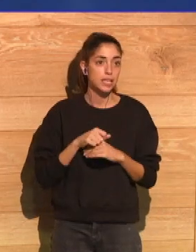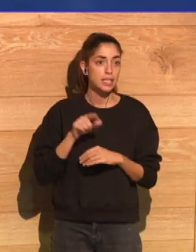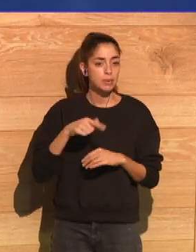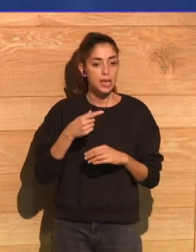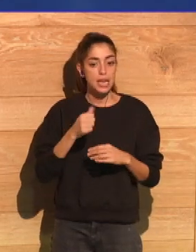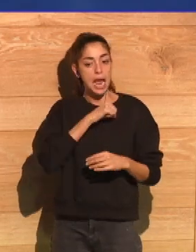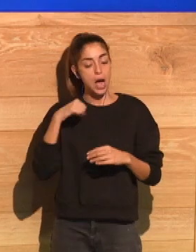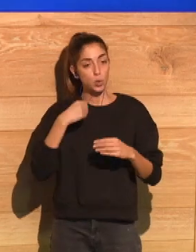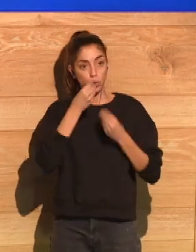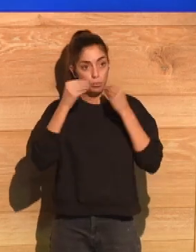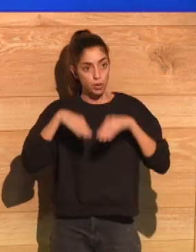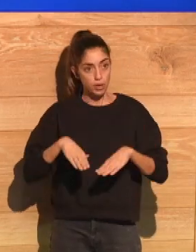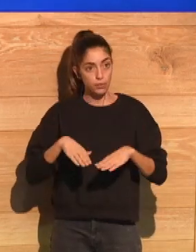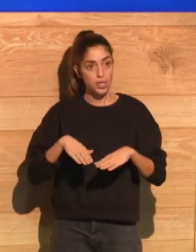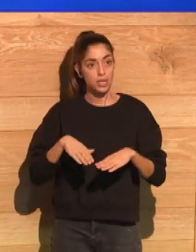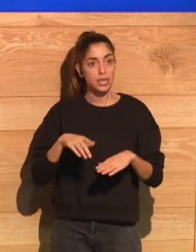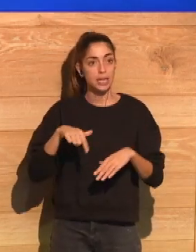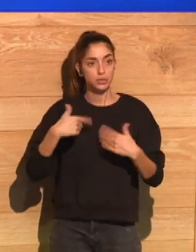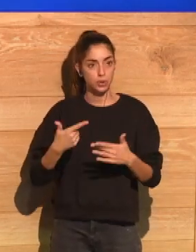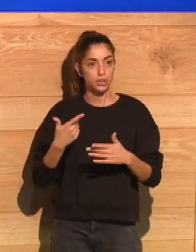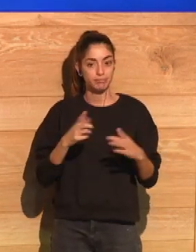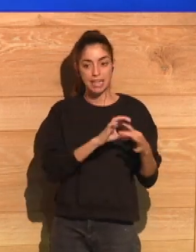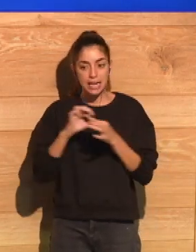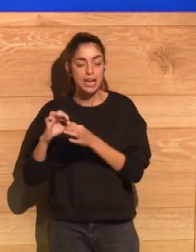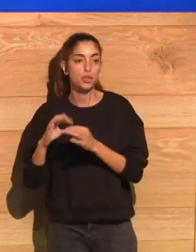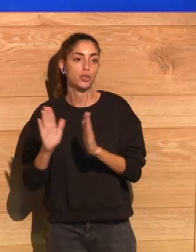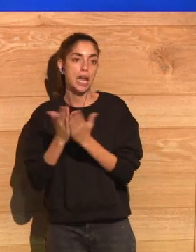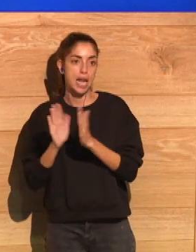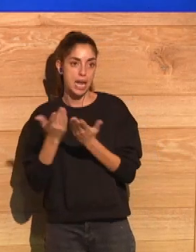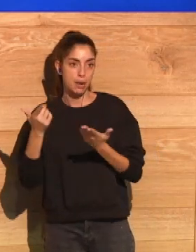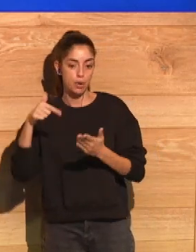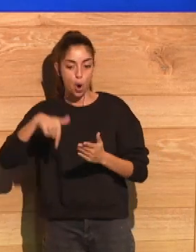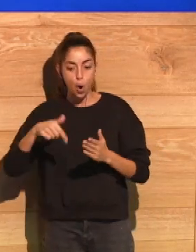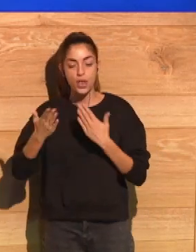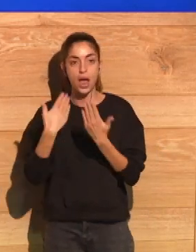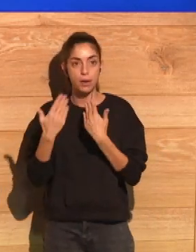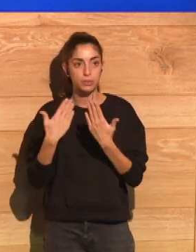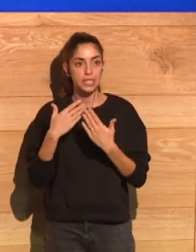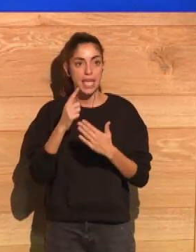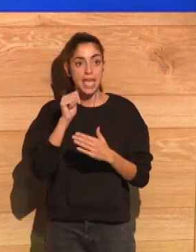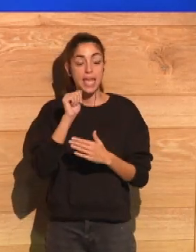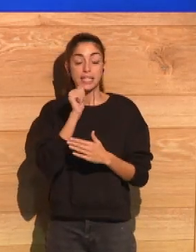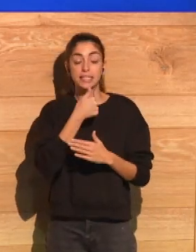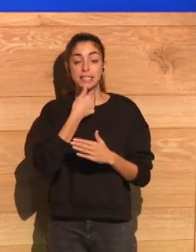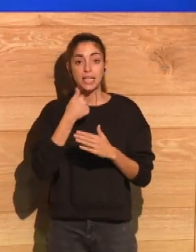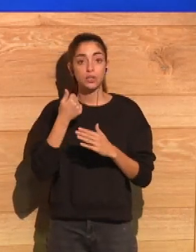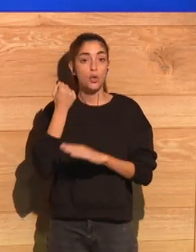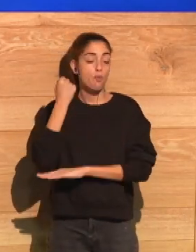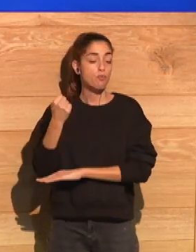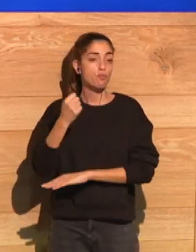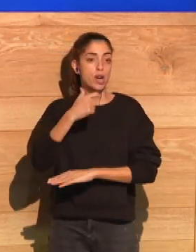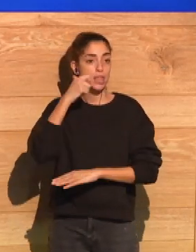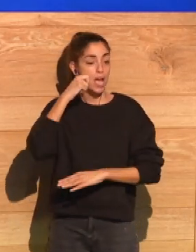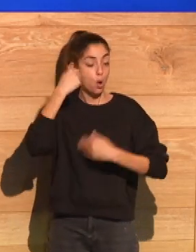autobiografía, que yo creo que tiene mucho que ver, evidentemente, con este libro del que vamos a hablar hoy con ella, del secreto de la fuerza sobrehumana, que arranca